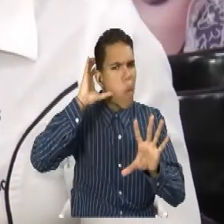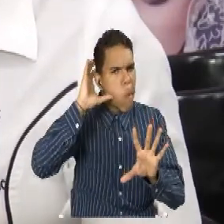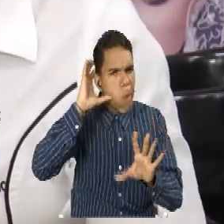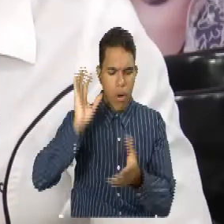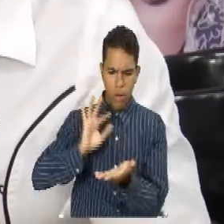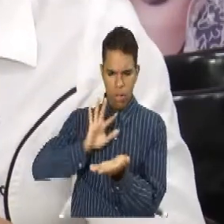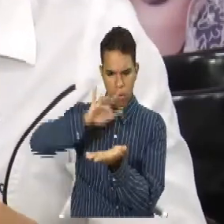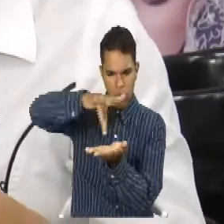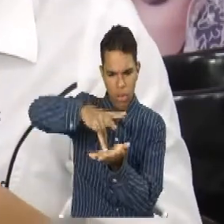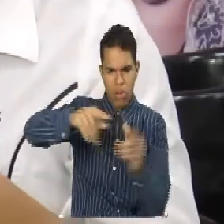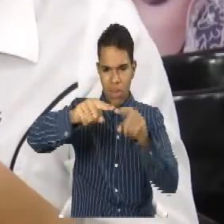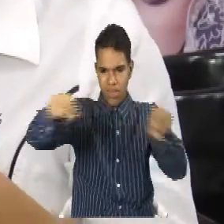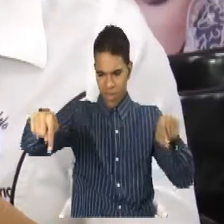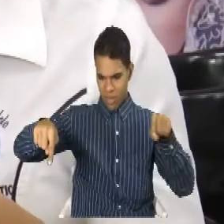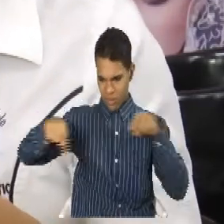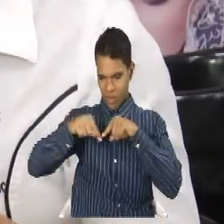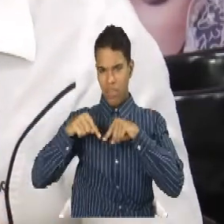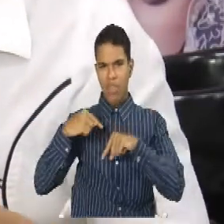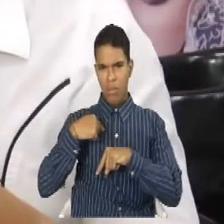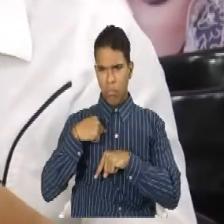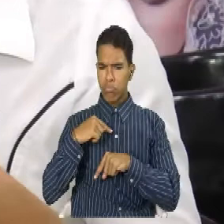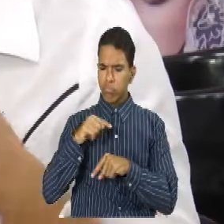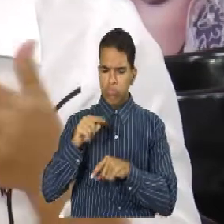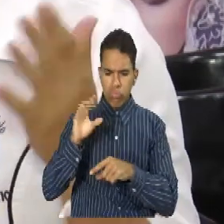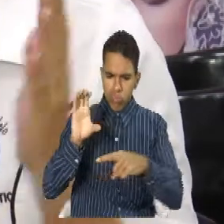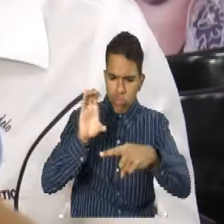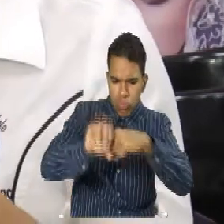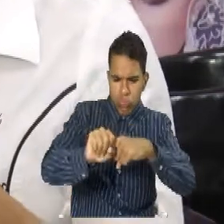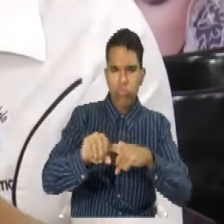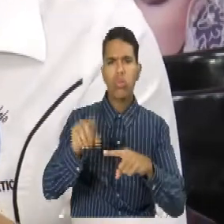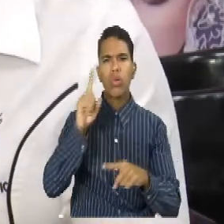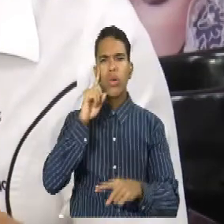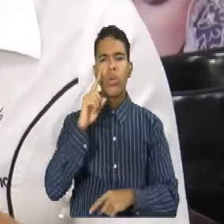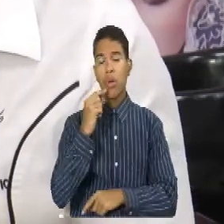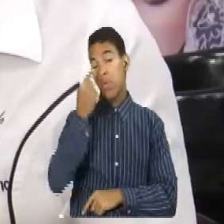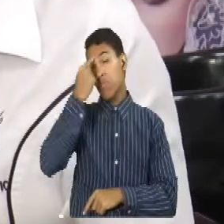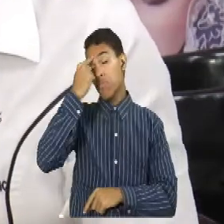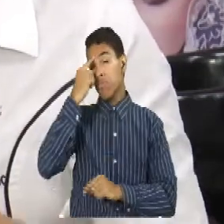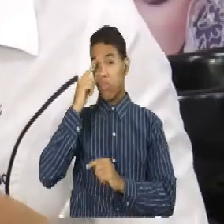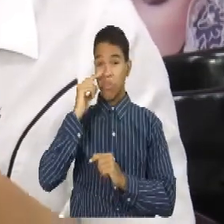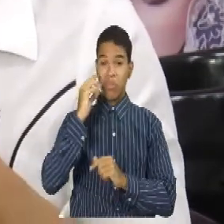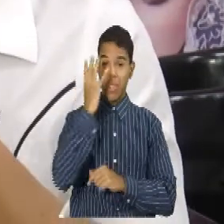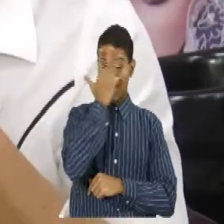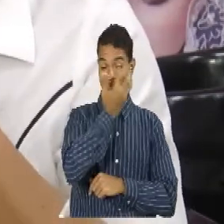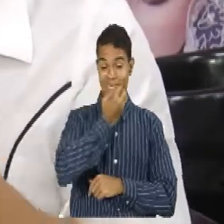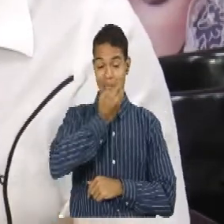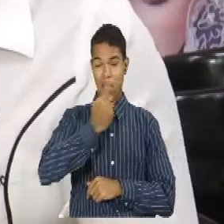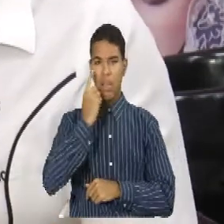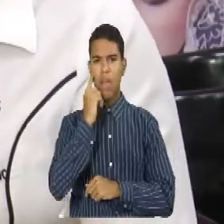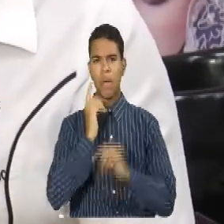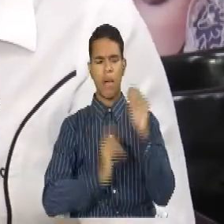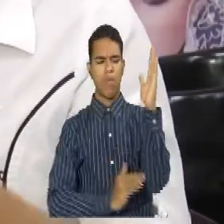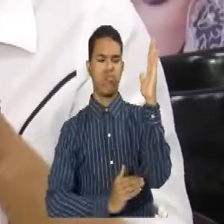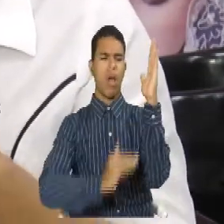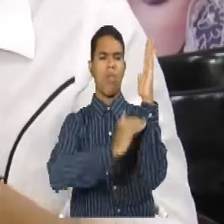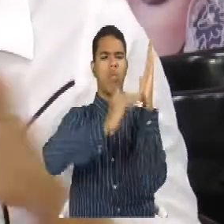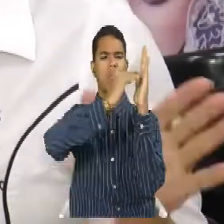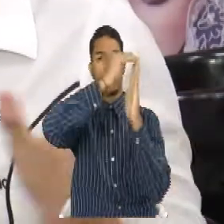Cudelo. Pienso que la belleza no solamente debe estar dirigida a determinados estratos. Yo creo que todo